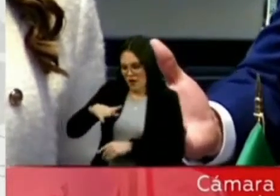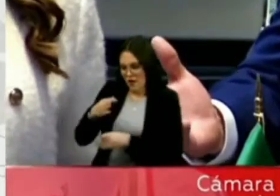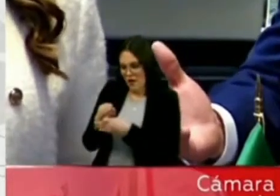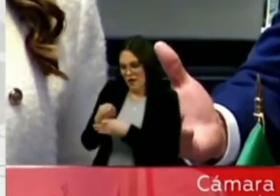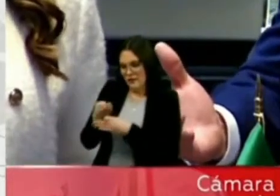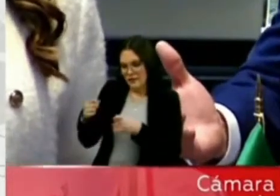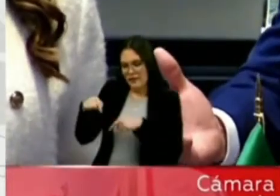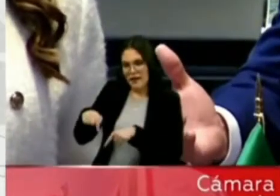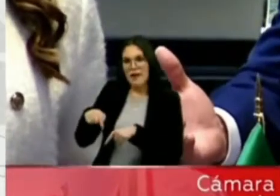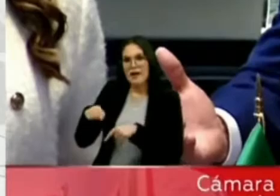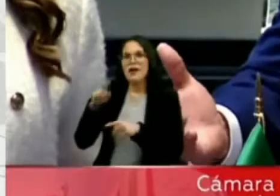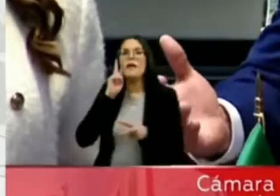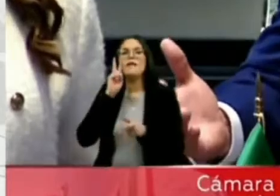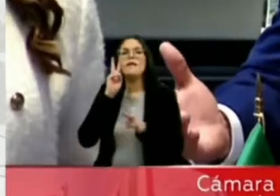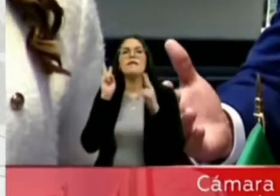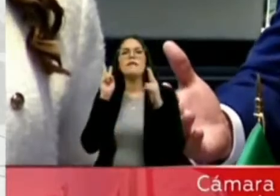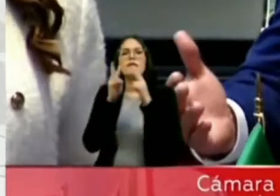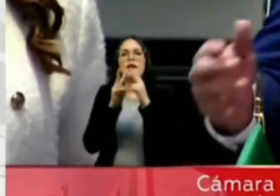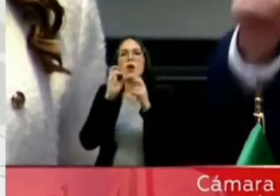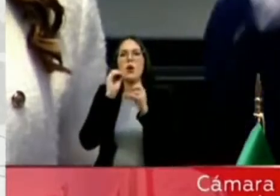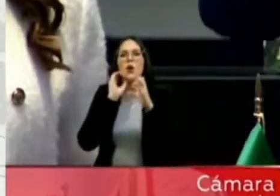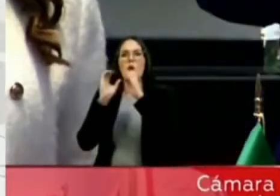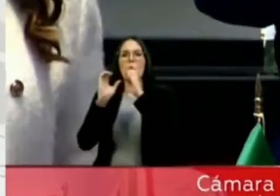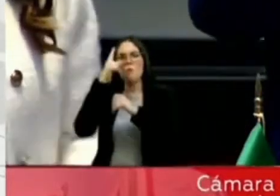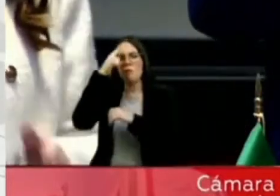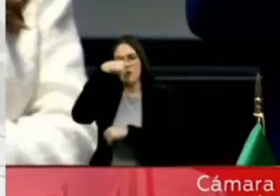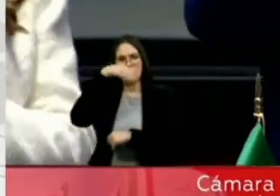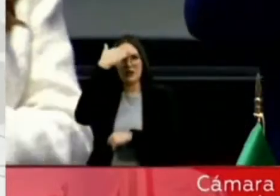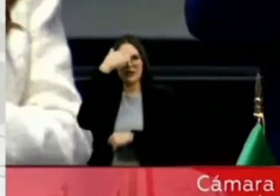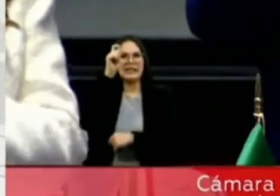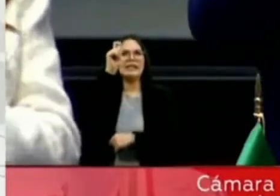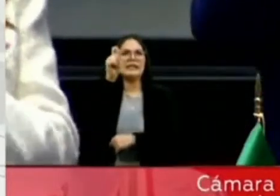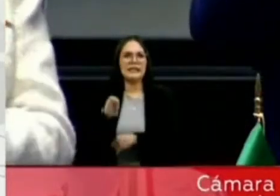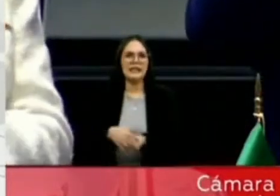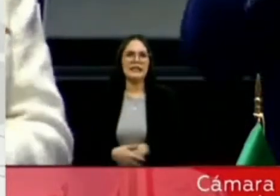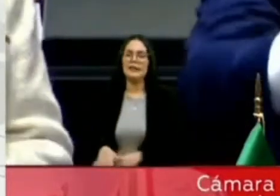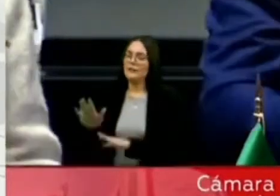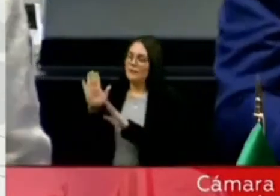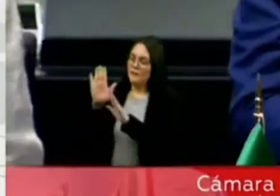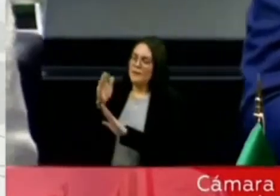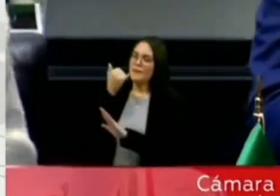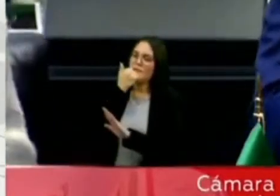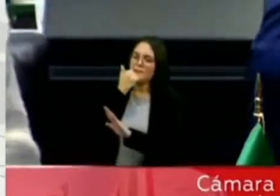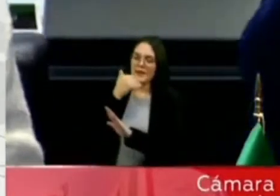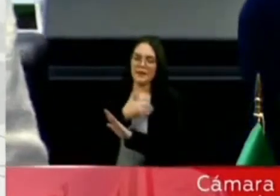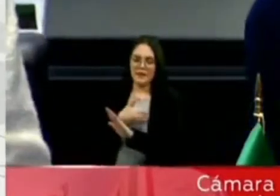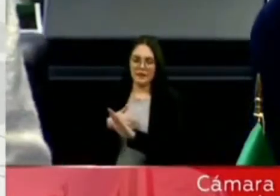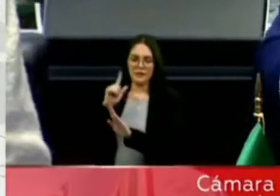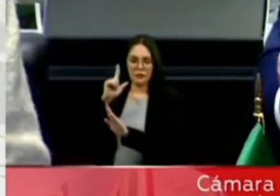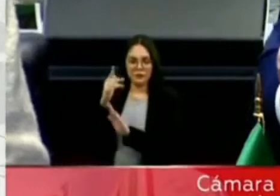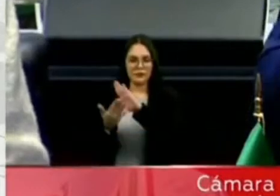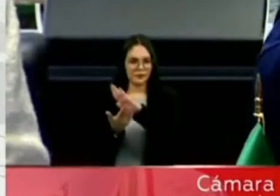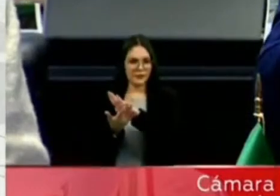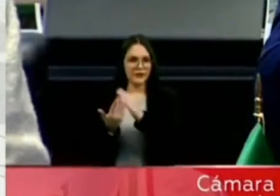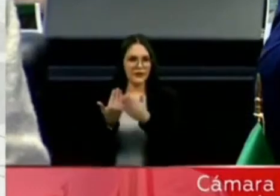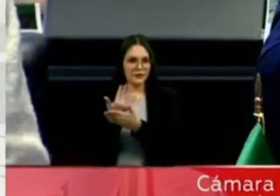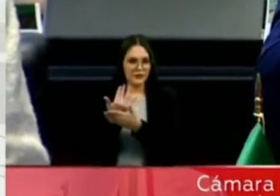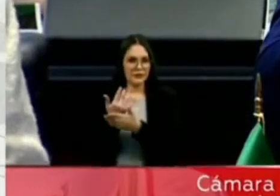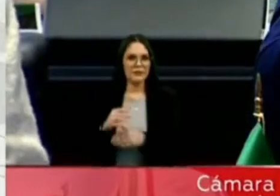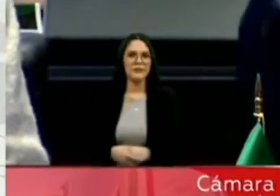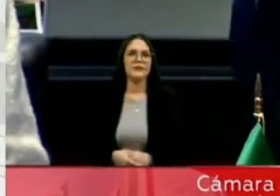tener una realidad clara de lo que acontece. Culmino, presidente, culmino. Algo muy